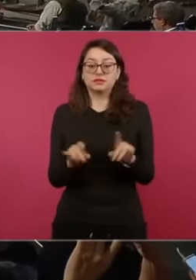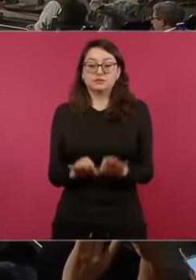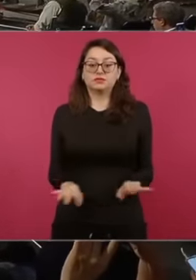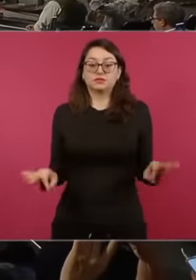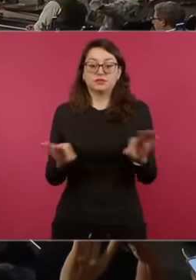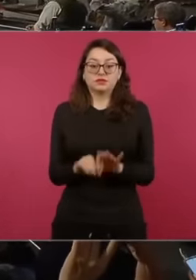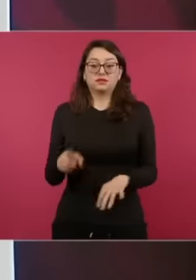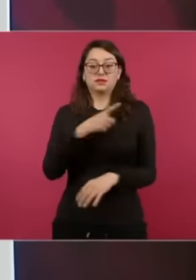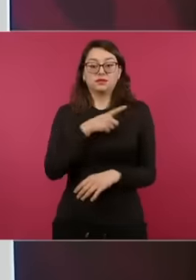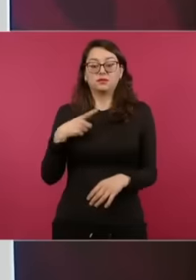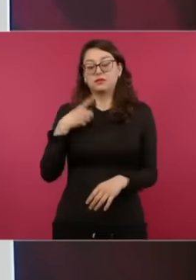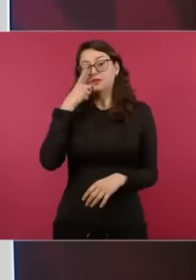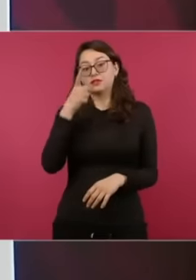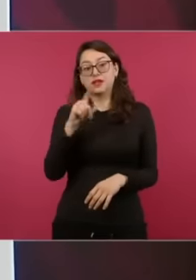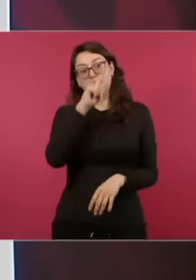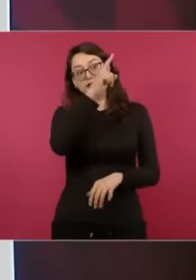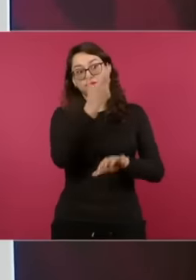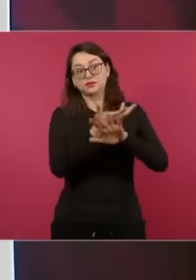trabajo.